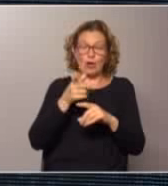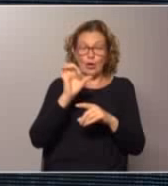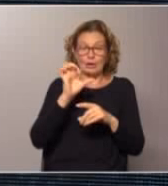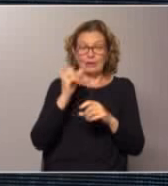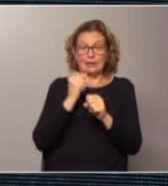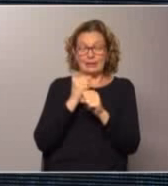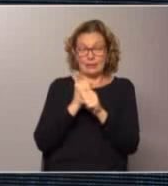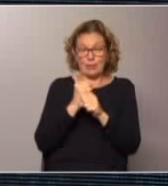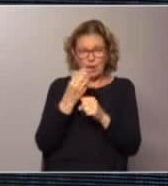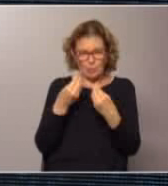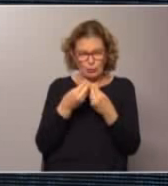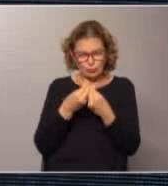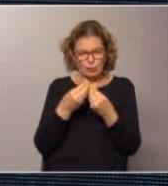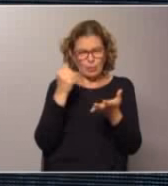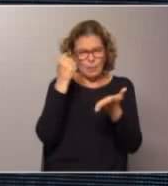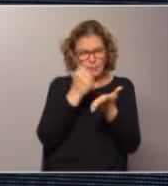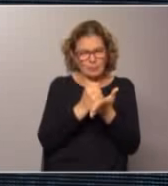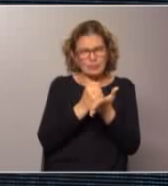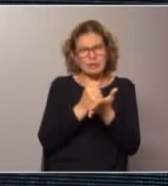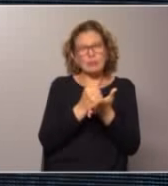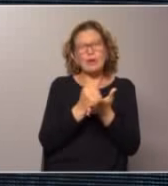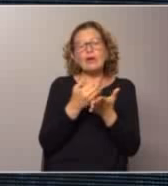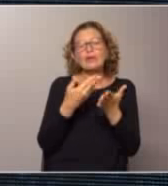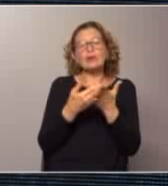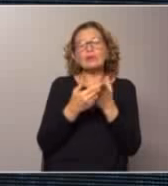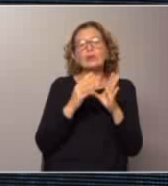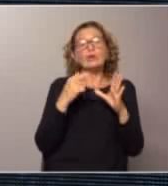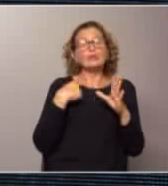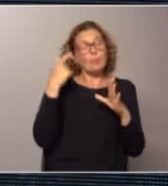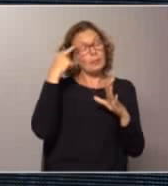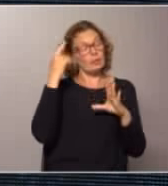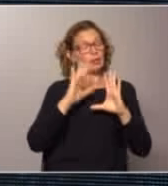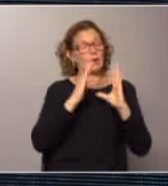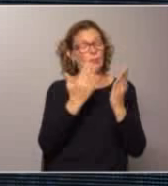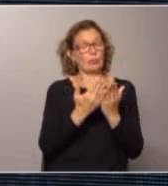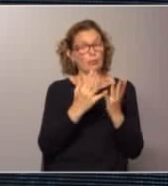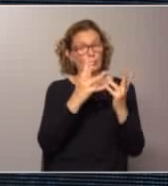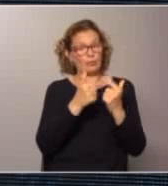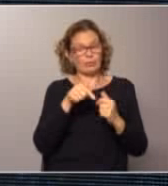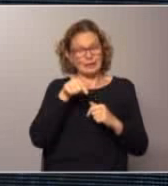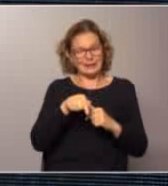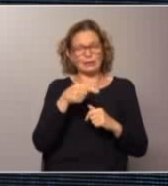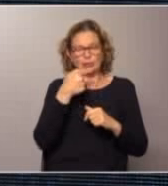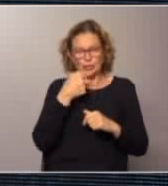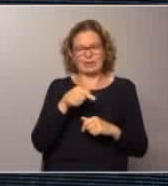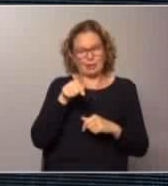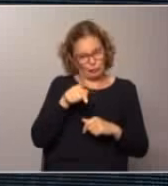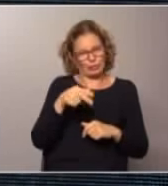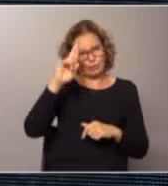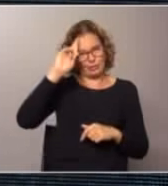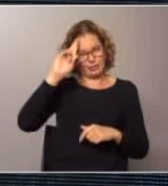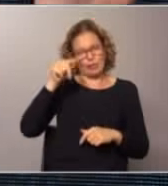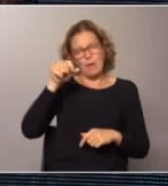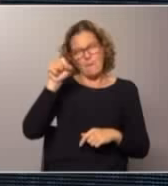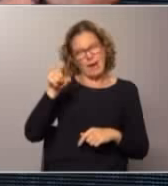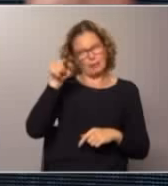sesgo de confirmación que no es otra cosa que yo creo que el mundo es de una manera y esto confirma que yo tengo razón los malos son